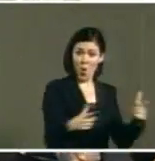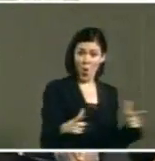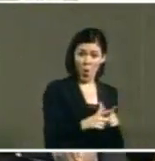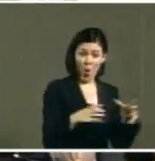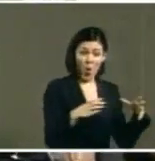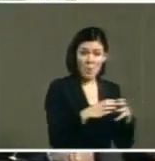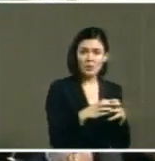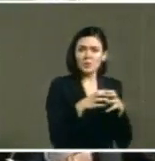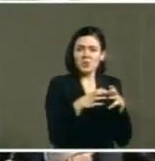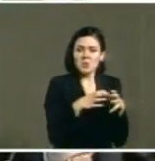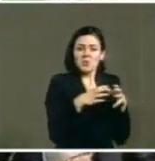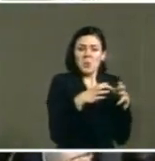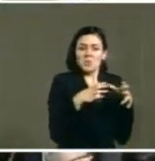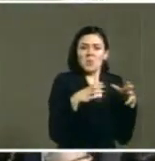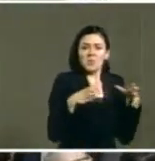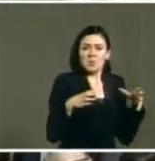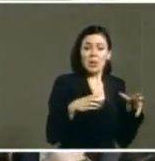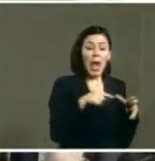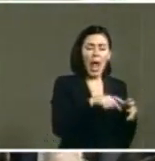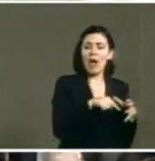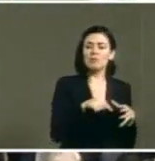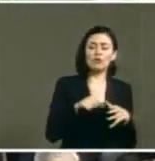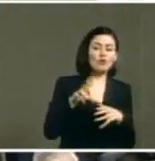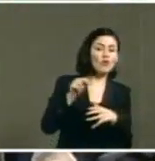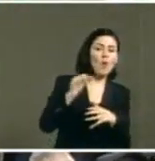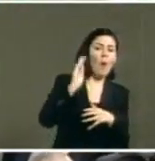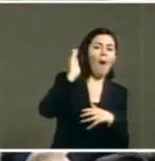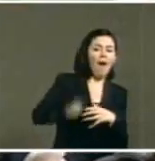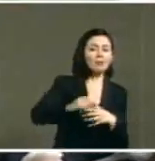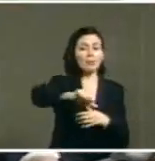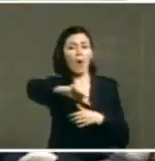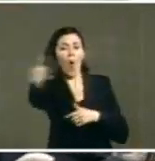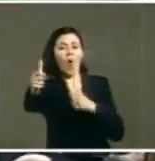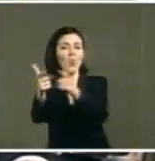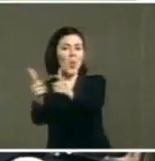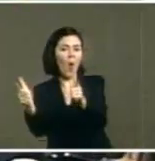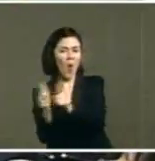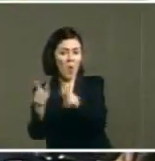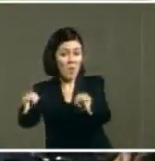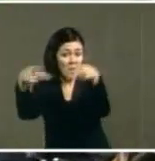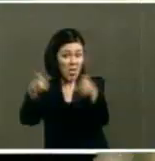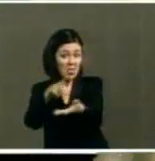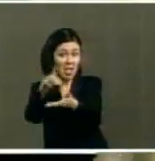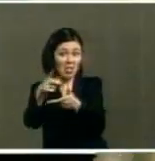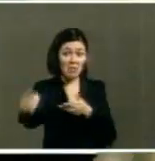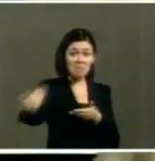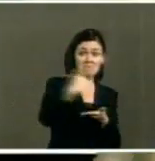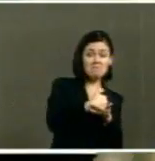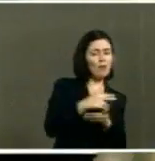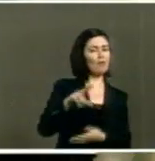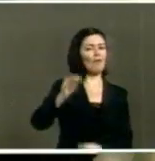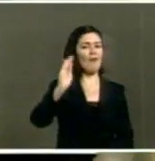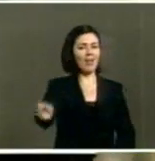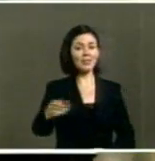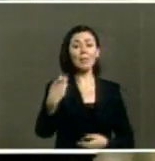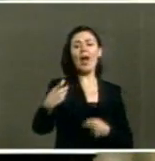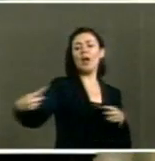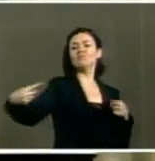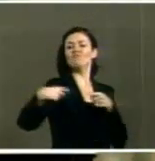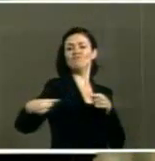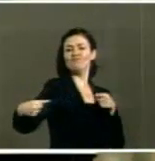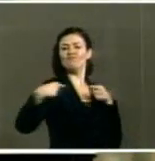grupos criminales en la zona, defender, y lo digo entre comillas, su territorio. Y nuevamente, la